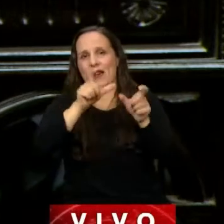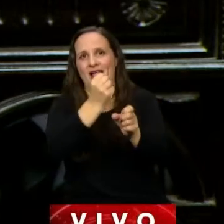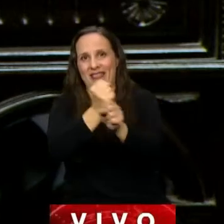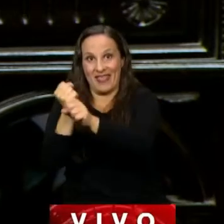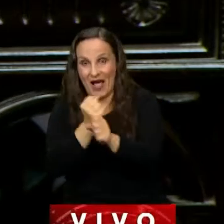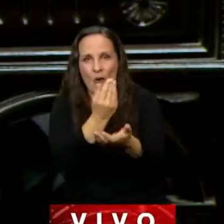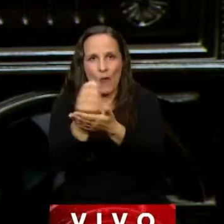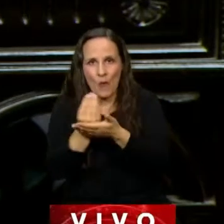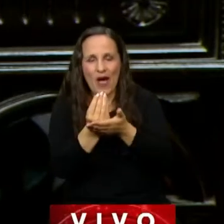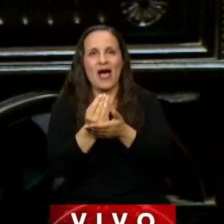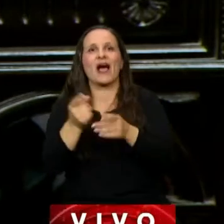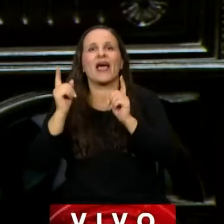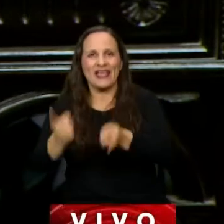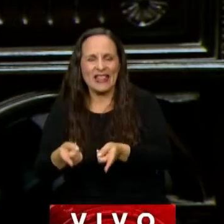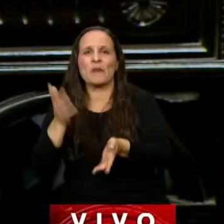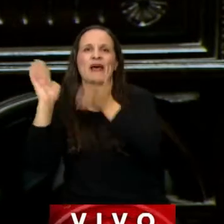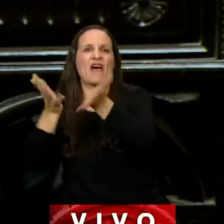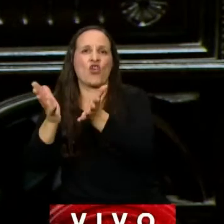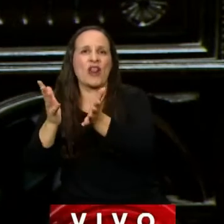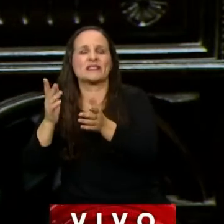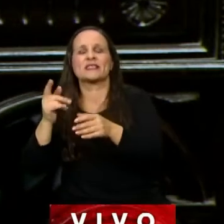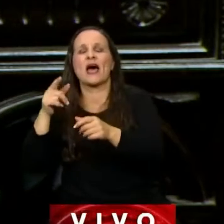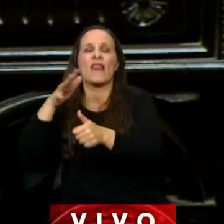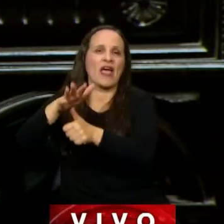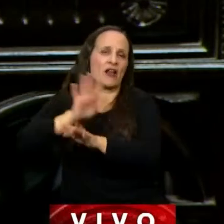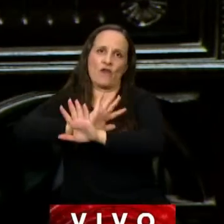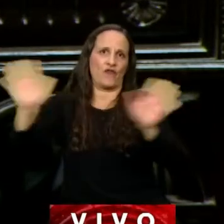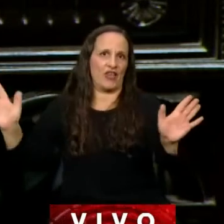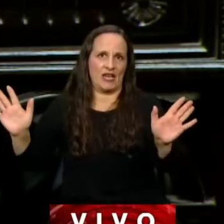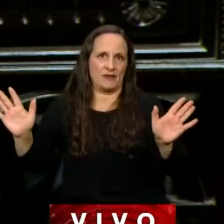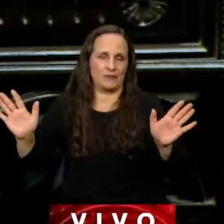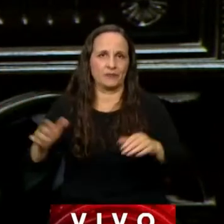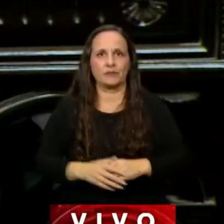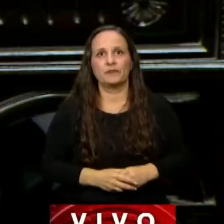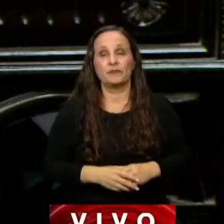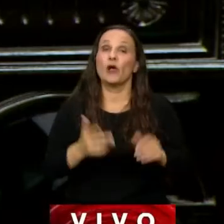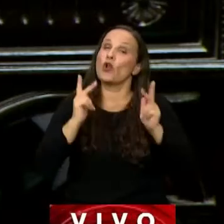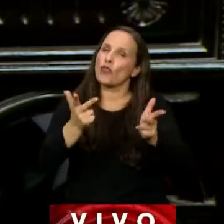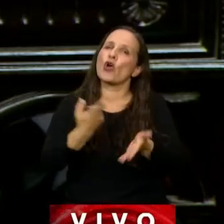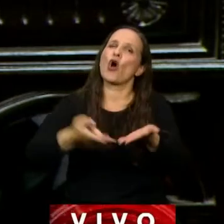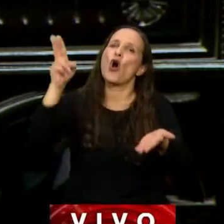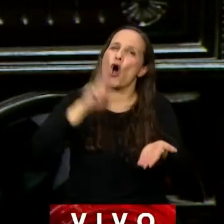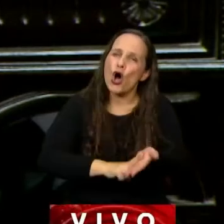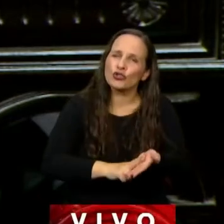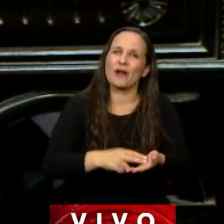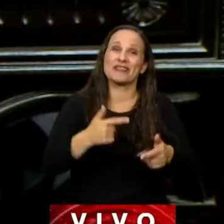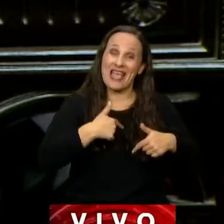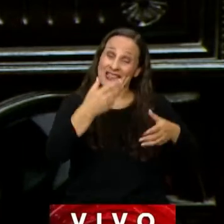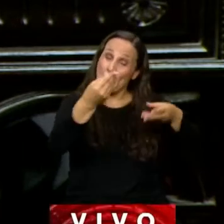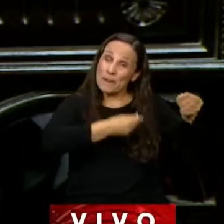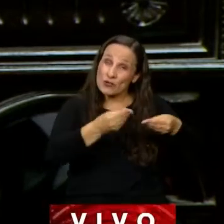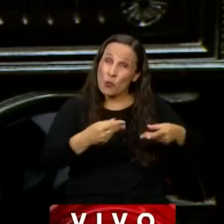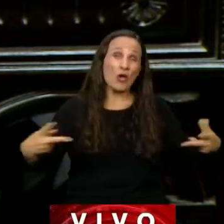asistencia y erradicación de la violencia por motivo de género. Vuelvo a decirlo, no es un presupuesto de